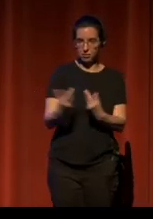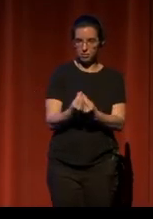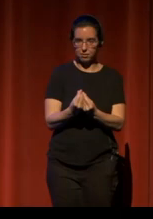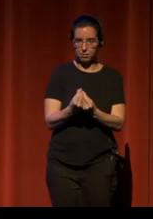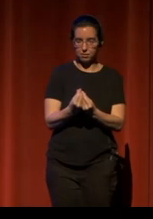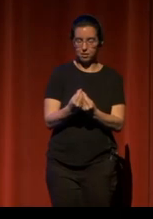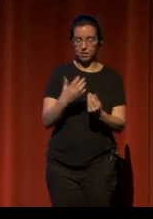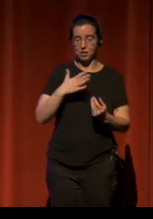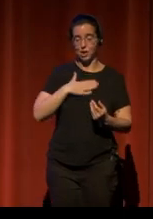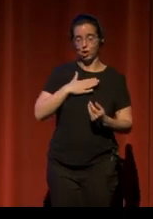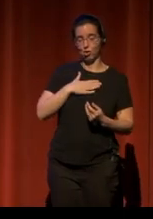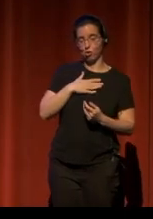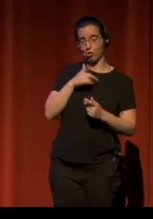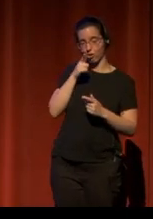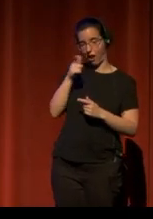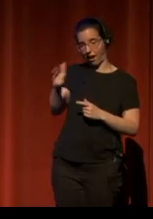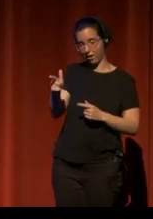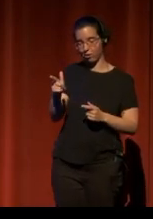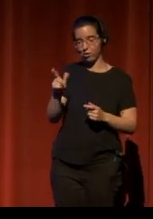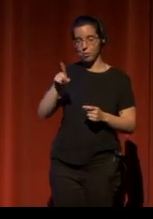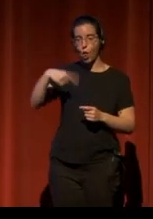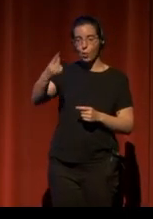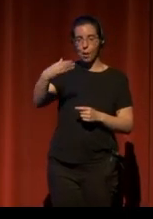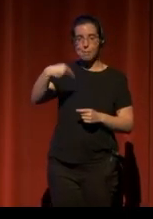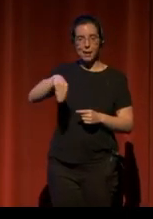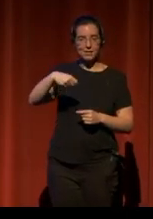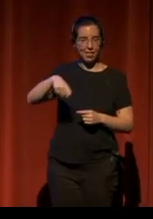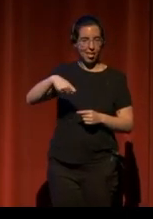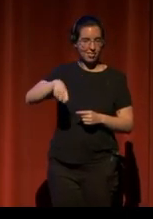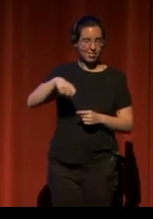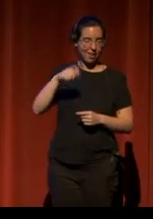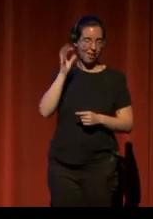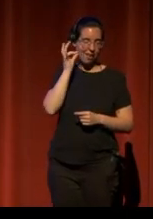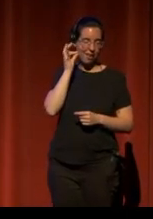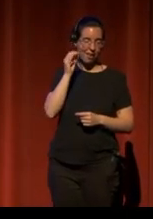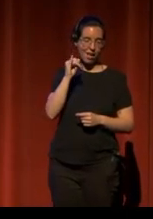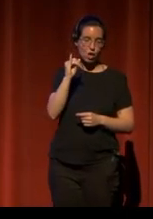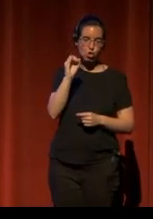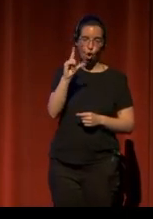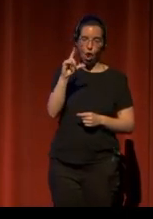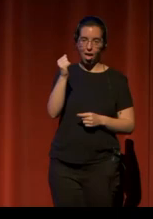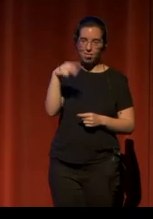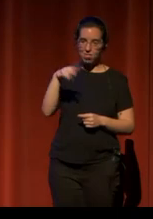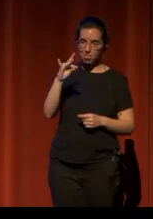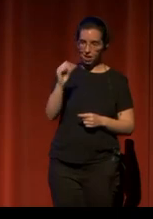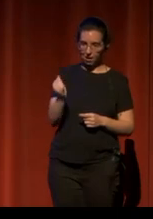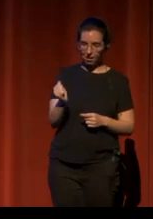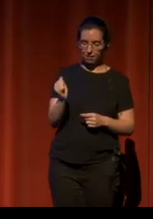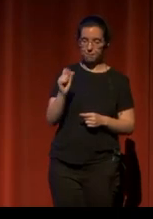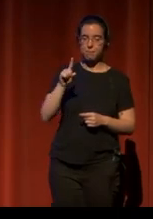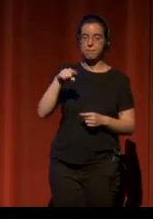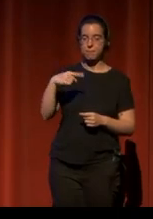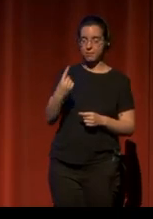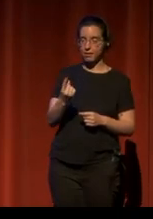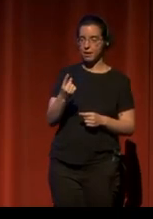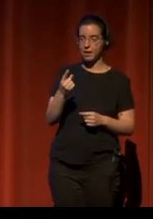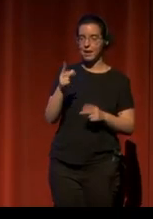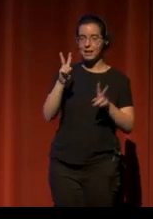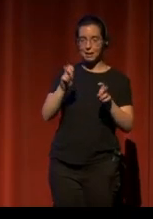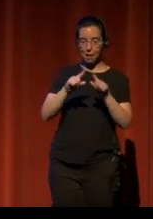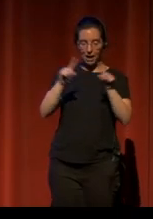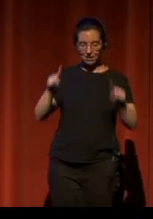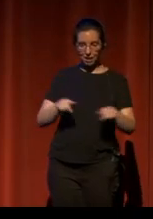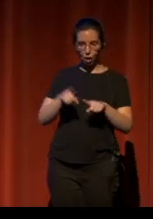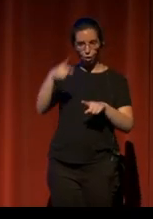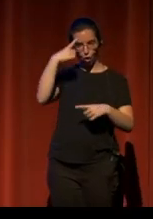que estoy en la distancia estará por ahí su presidenta Yolanda que es una convencida de esto de del hexágono y